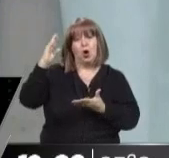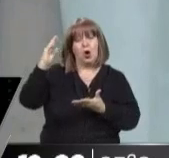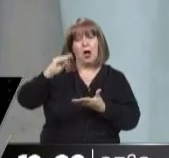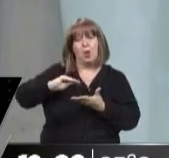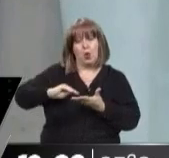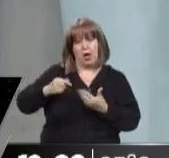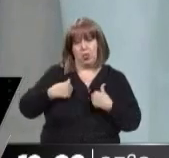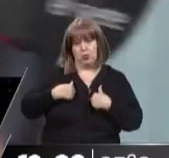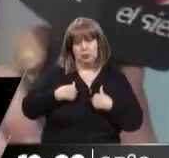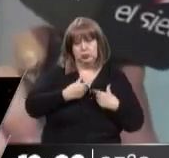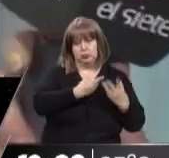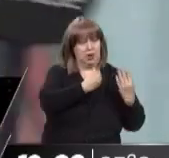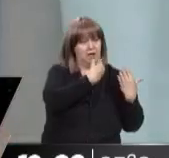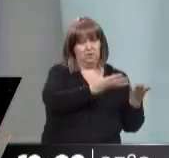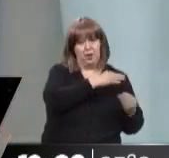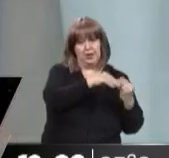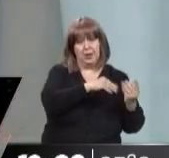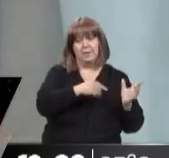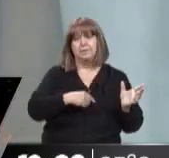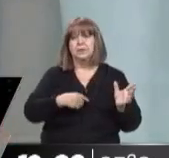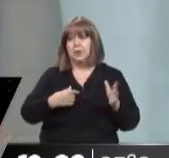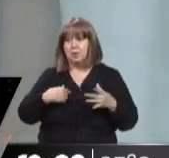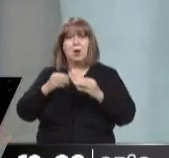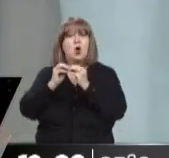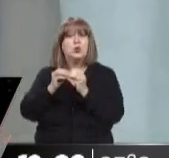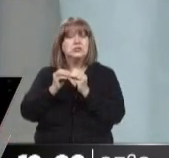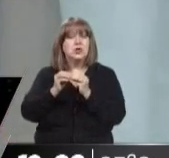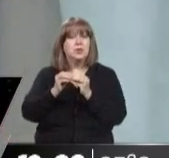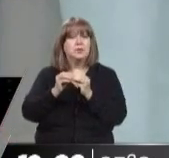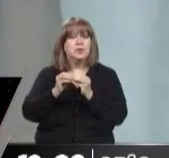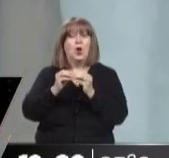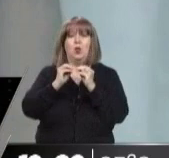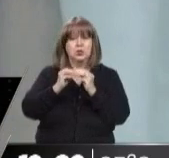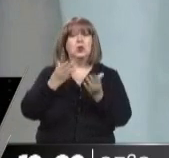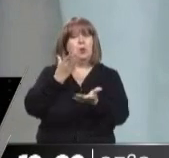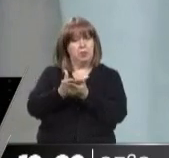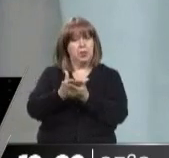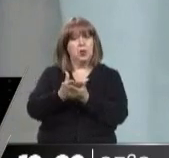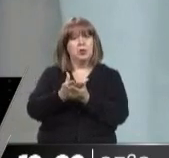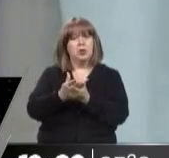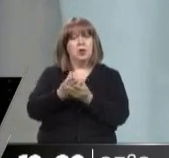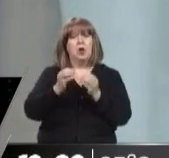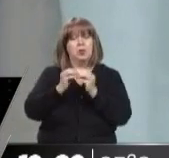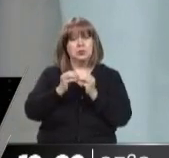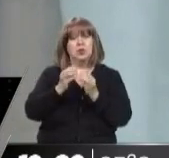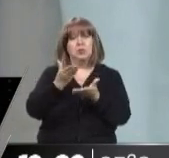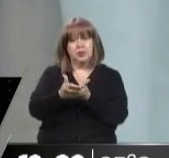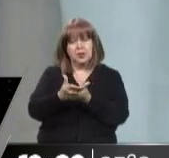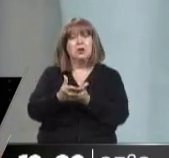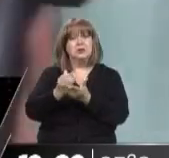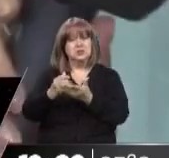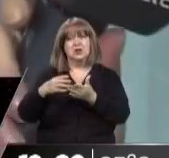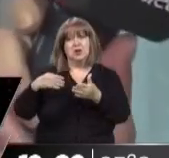expedientes que hemos iniciado claro el juicio ya lo iniciamos y estamos por terminarlo al juicio